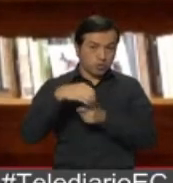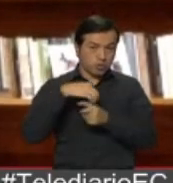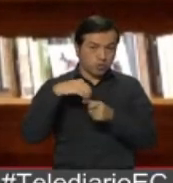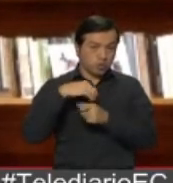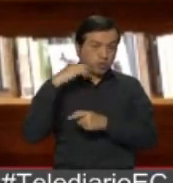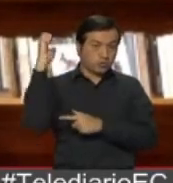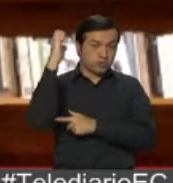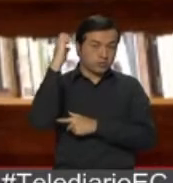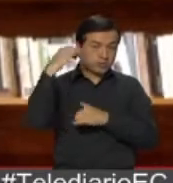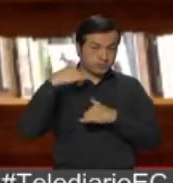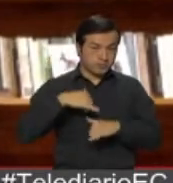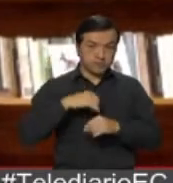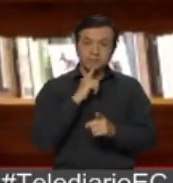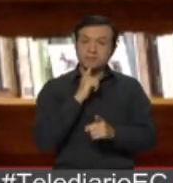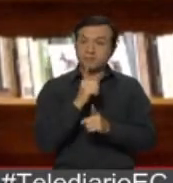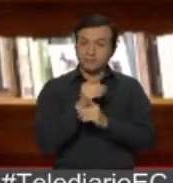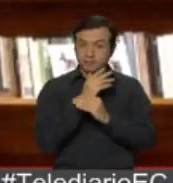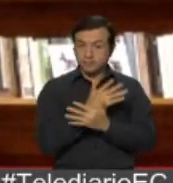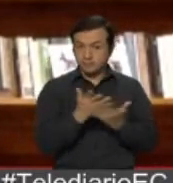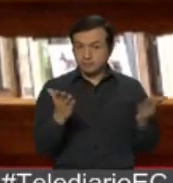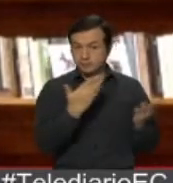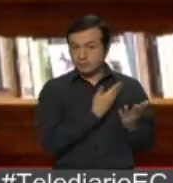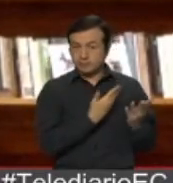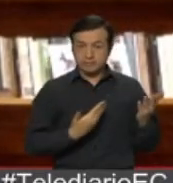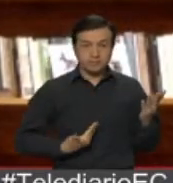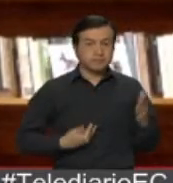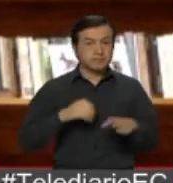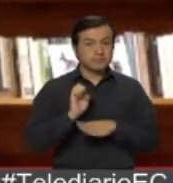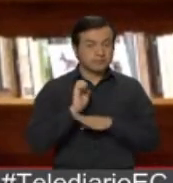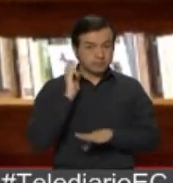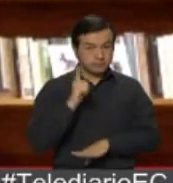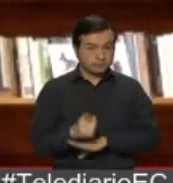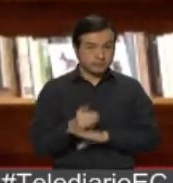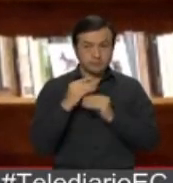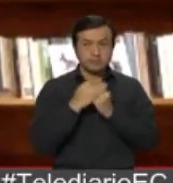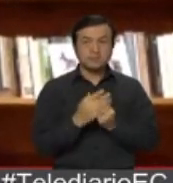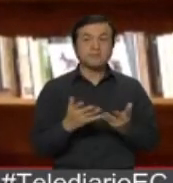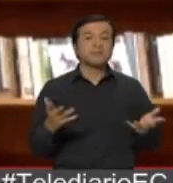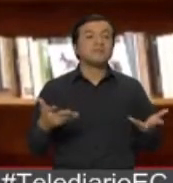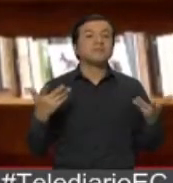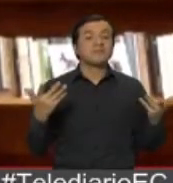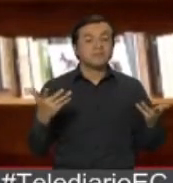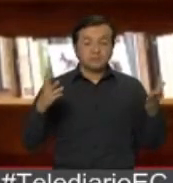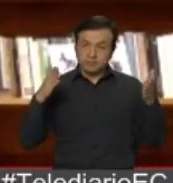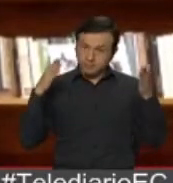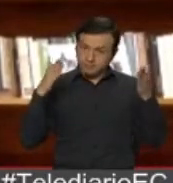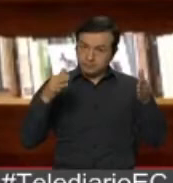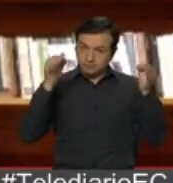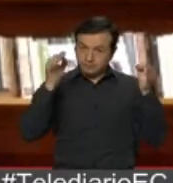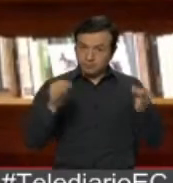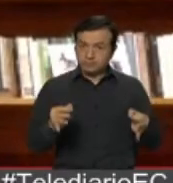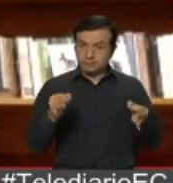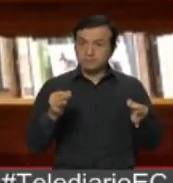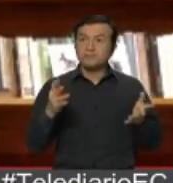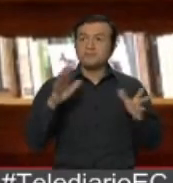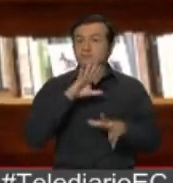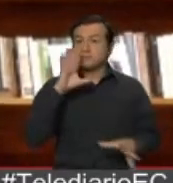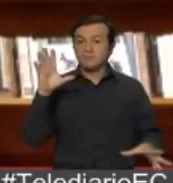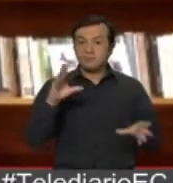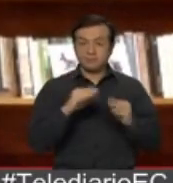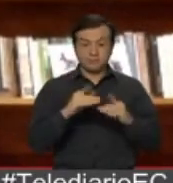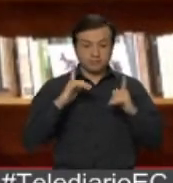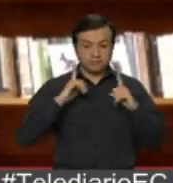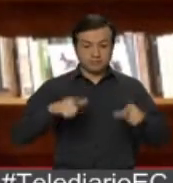fondo emergente. Ajá. Por disposición del señor presidente de la República para atender justamente el sistema de